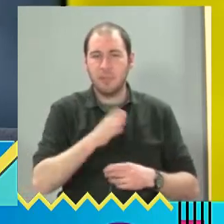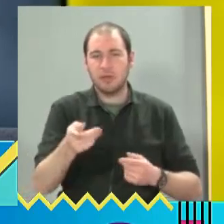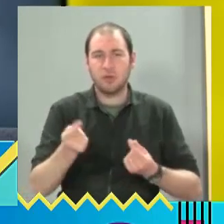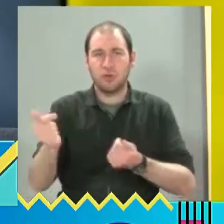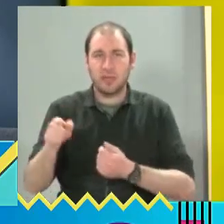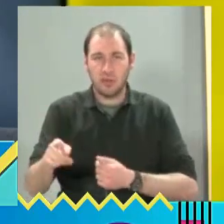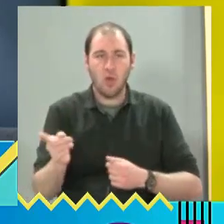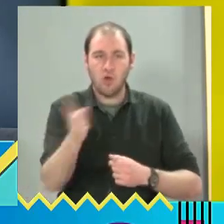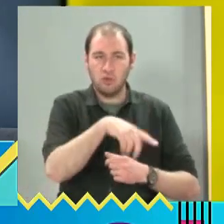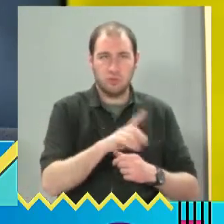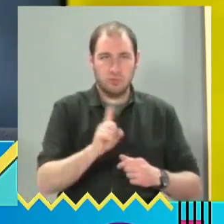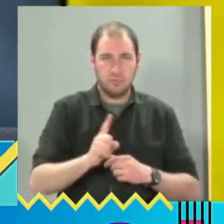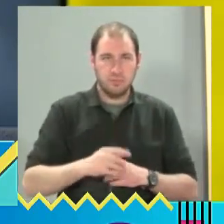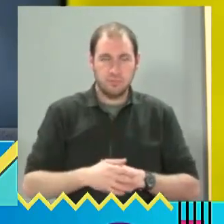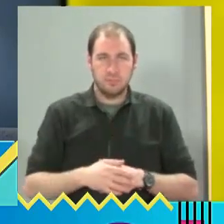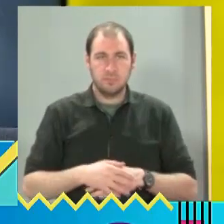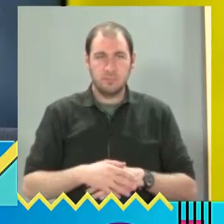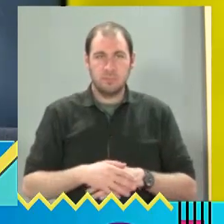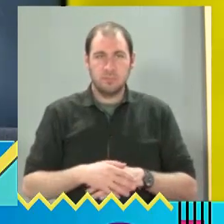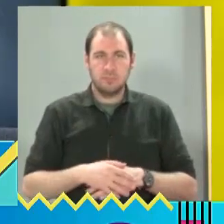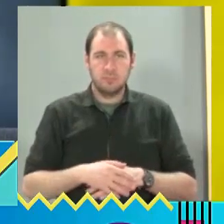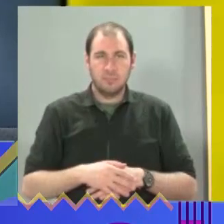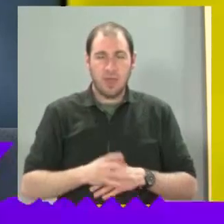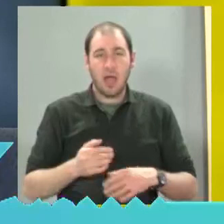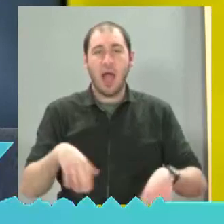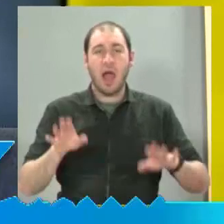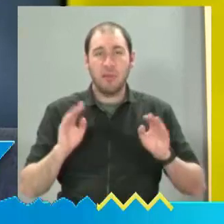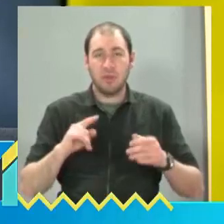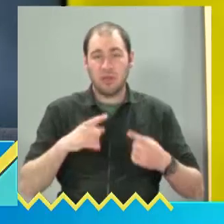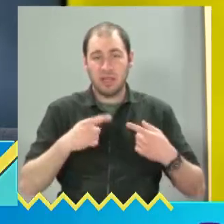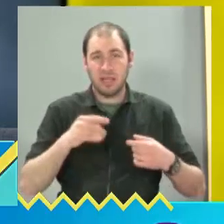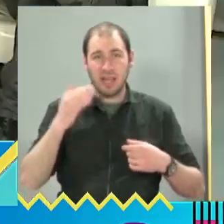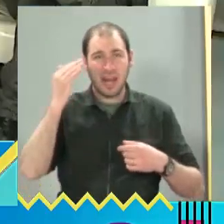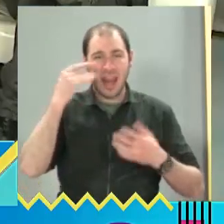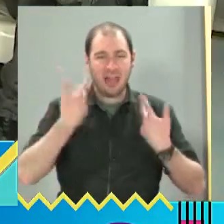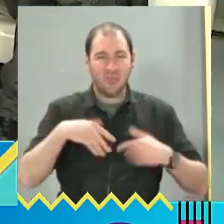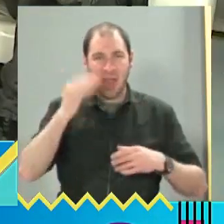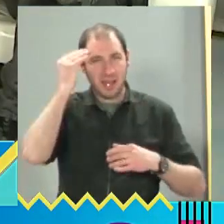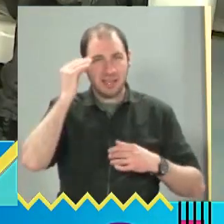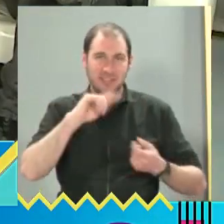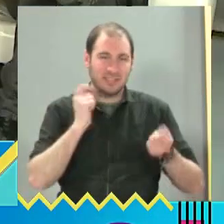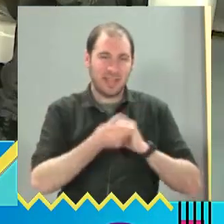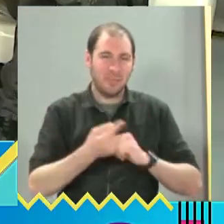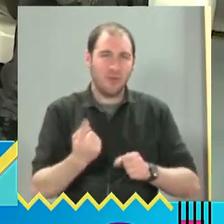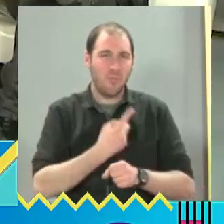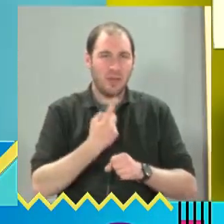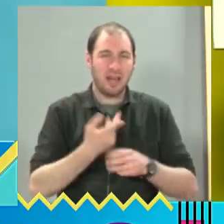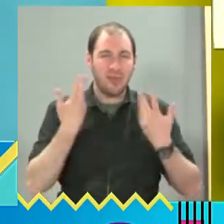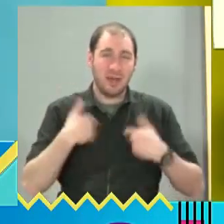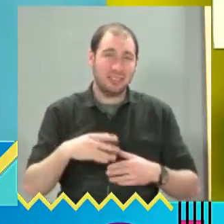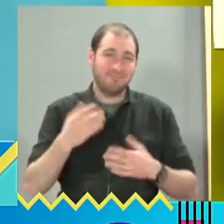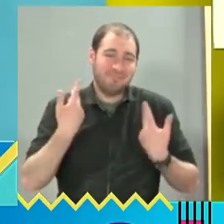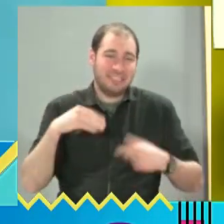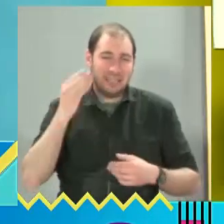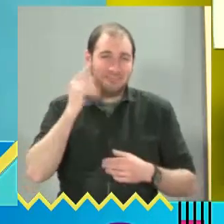compres a ellos y no al otro. Entonces, quizás no vamos a cambiar nunca nuestra naturaleza, no lo vamos a cambiar nunca, nuestra naturaleza es así,